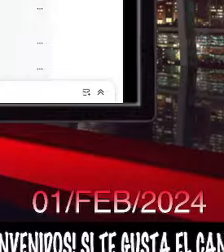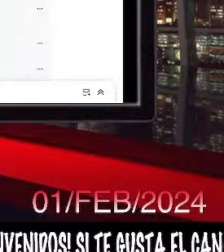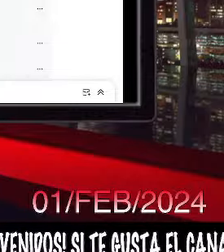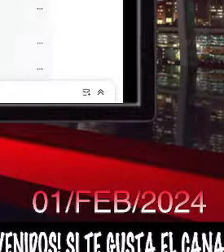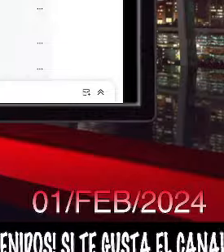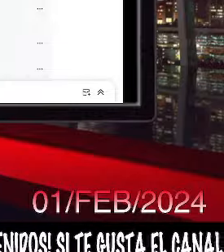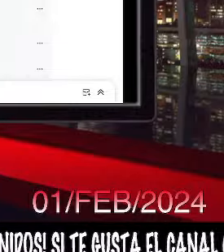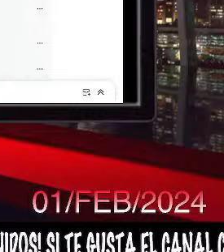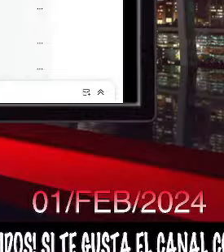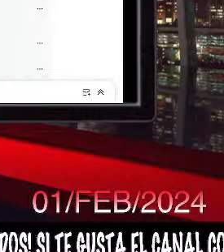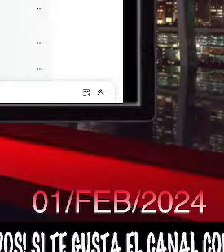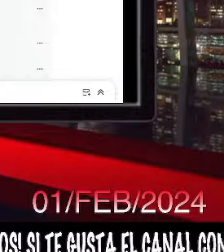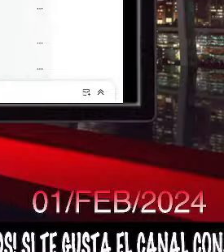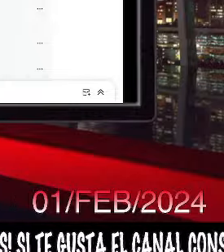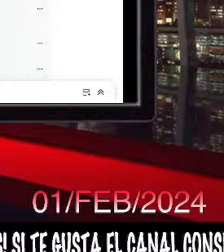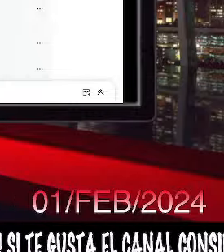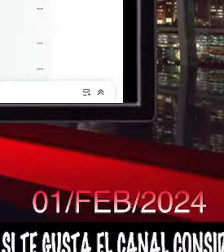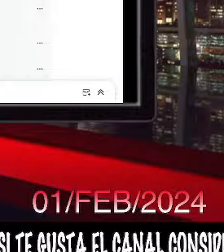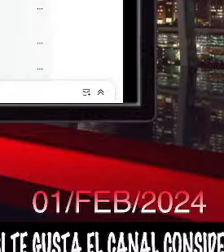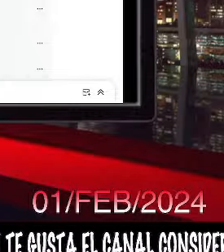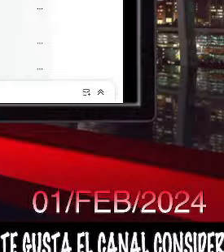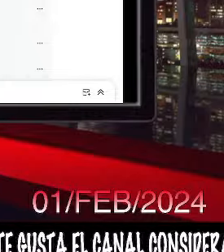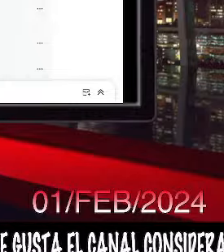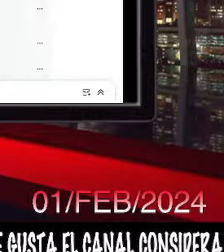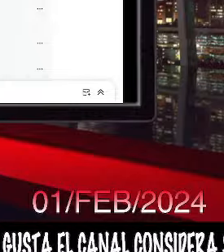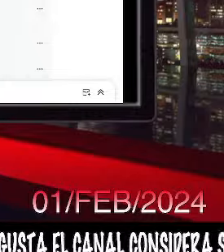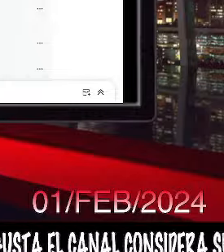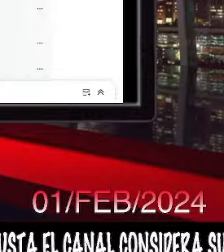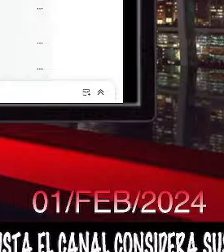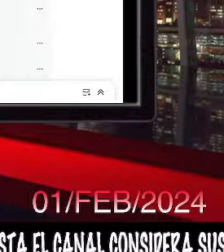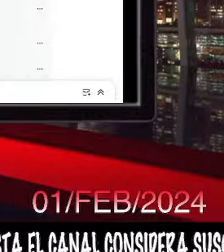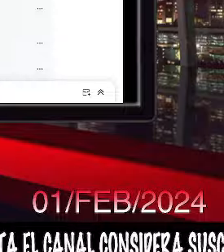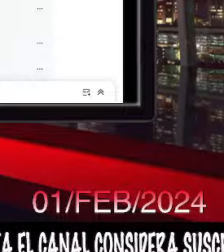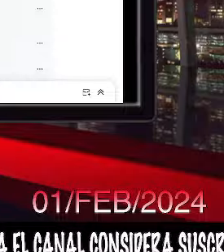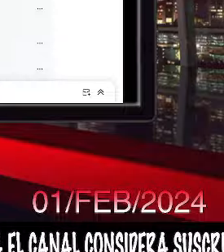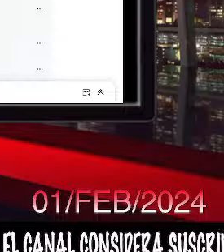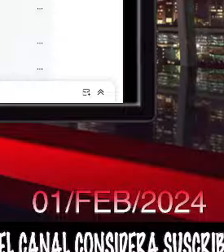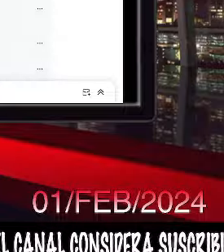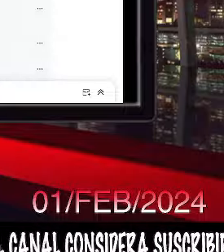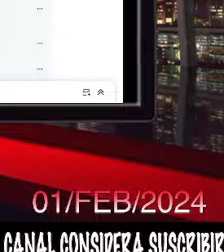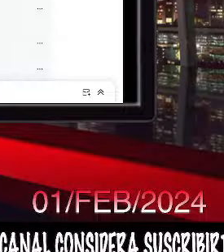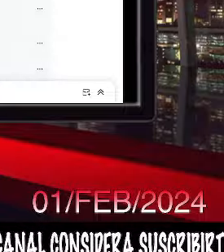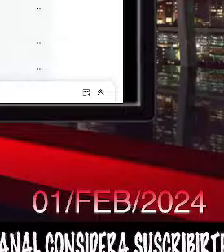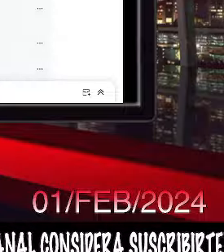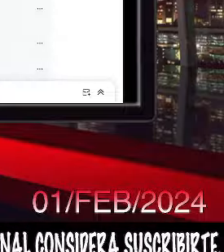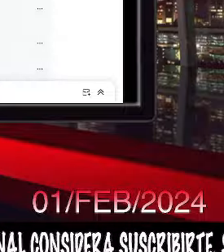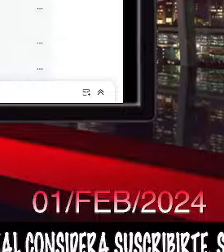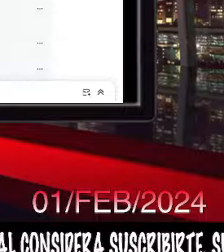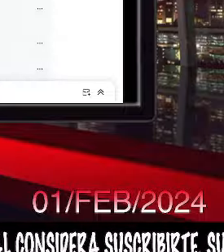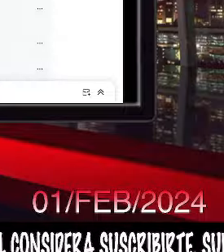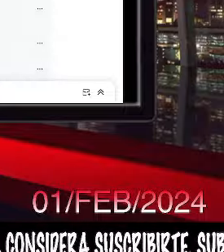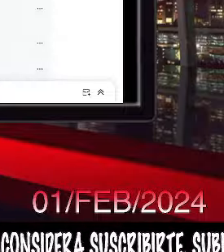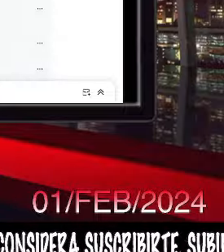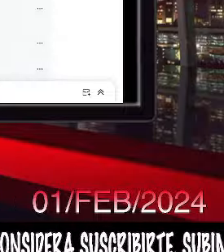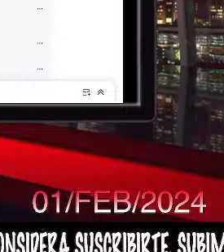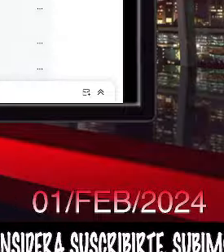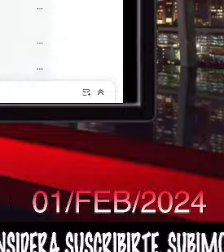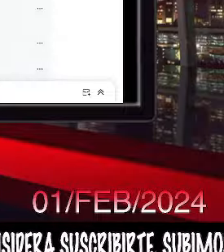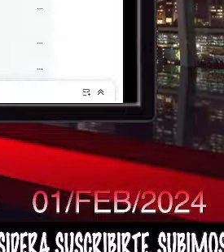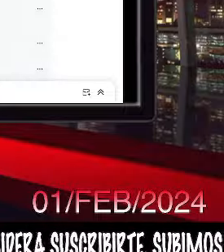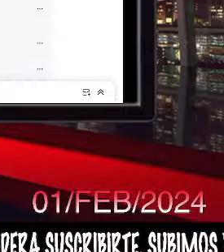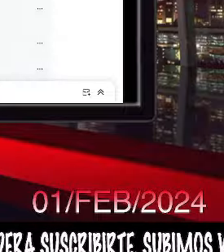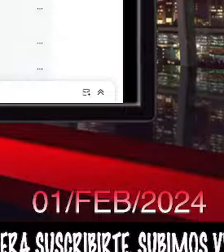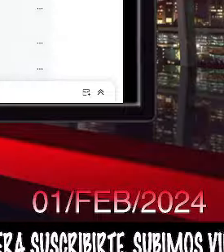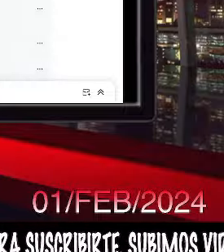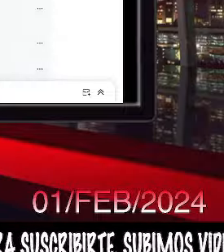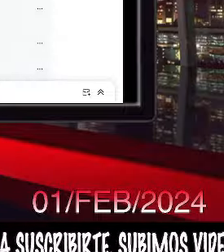vibra. Ya es jueves, cuéntame si ya estás listo para los tamales el día de mañana. Por lo pronto yo me despido, te invitamos